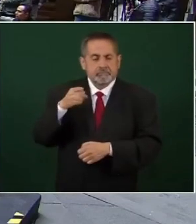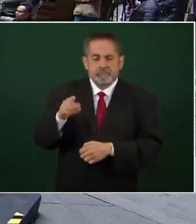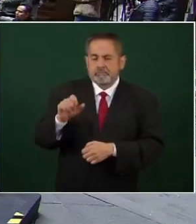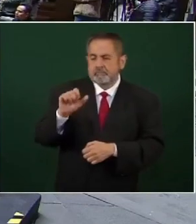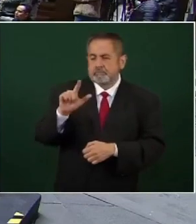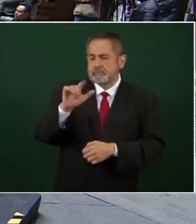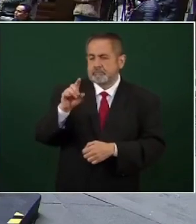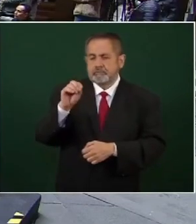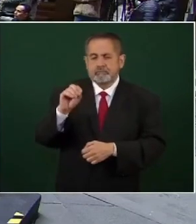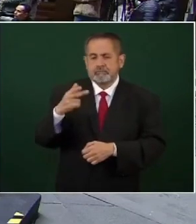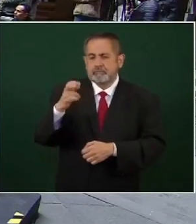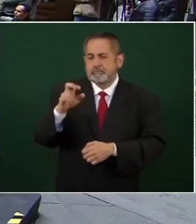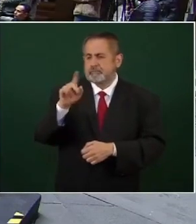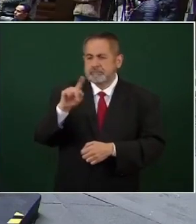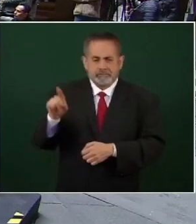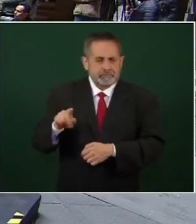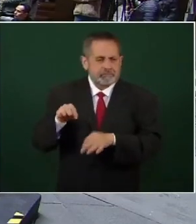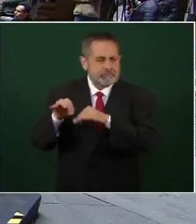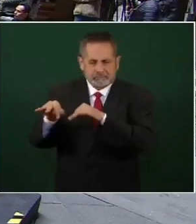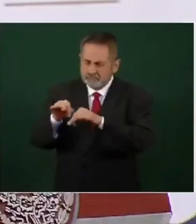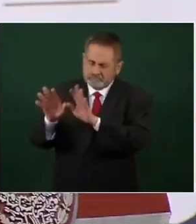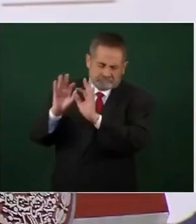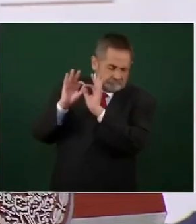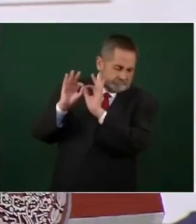Alejandro Germanero está haciendo su trabajo.